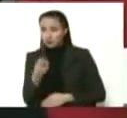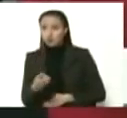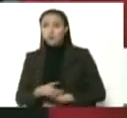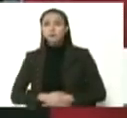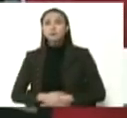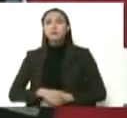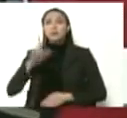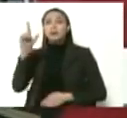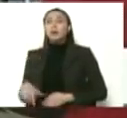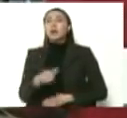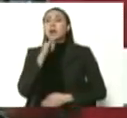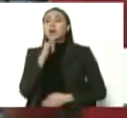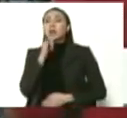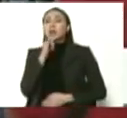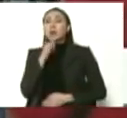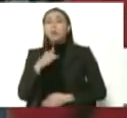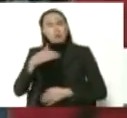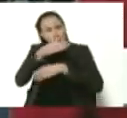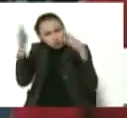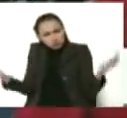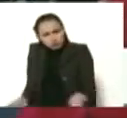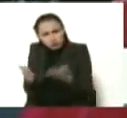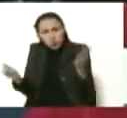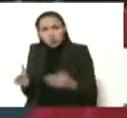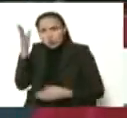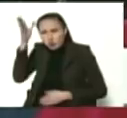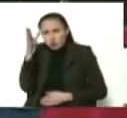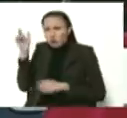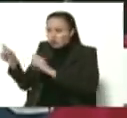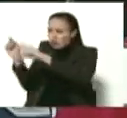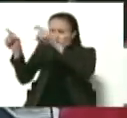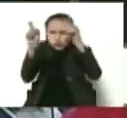en informar, motivar, concientizar,